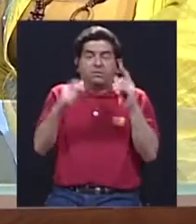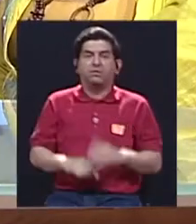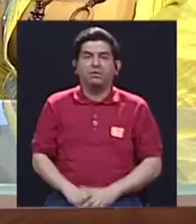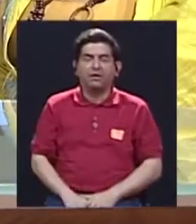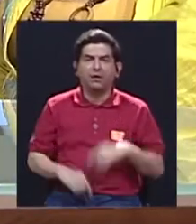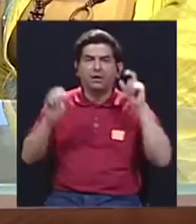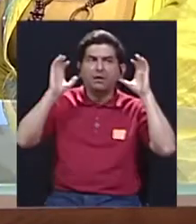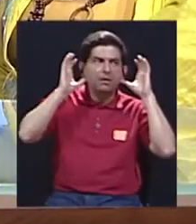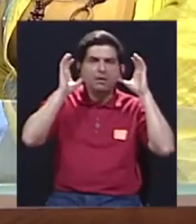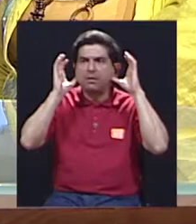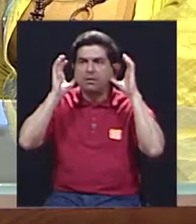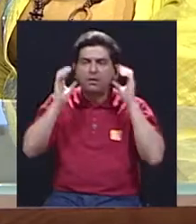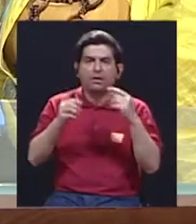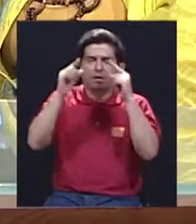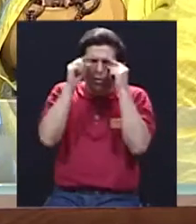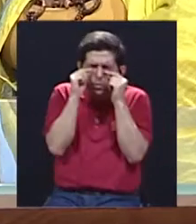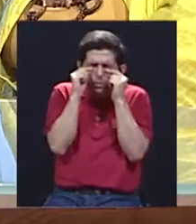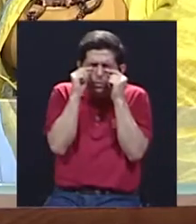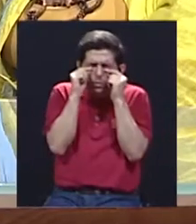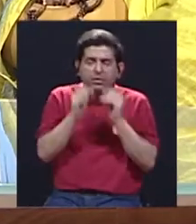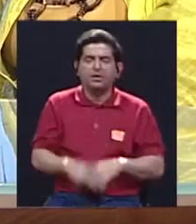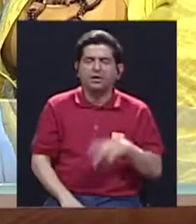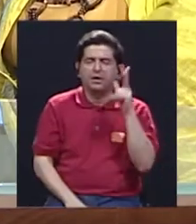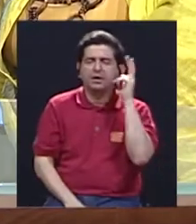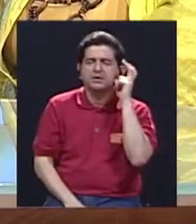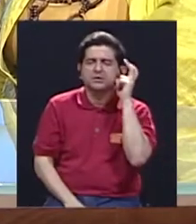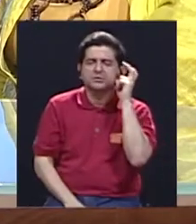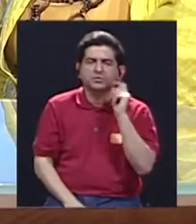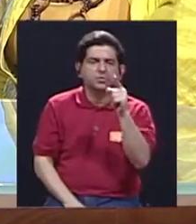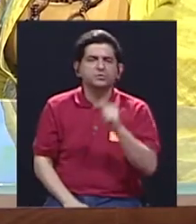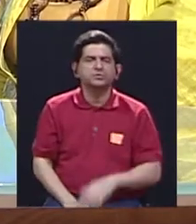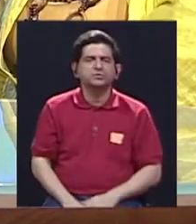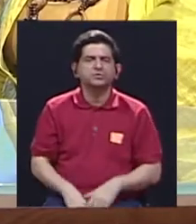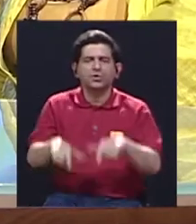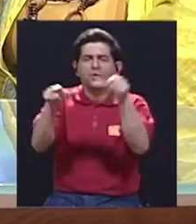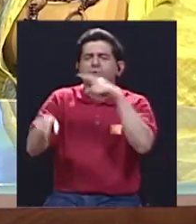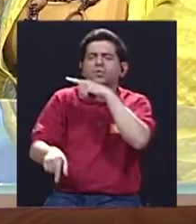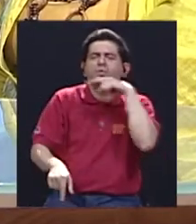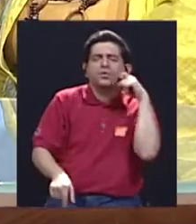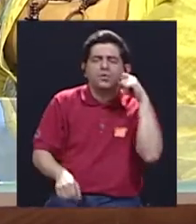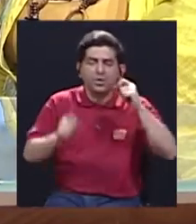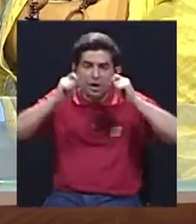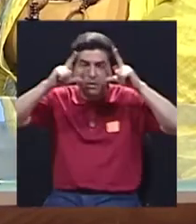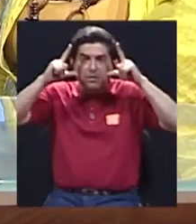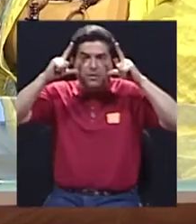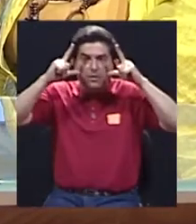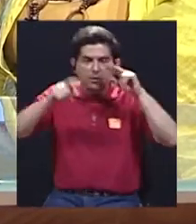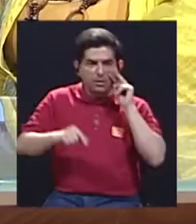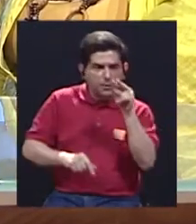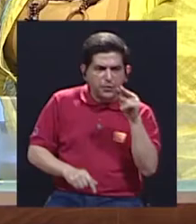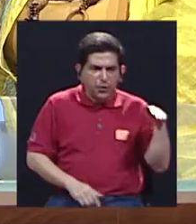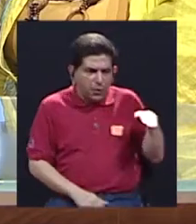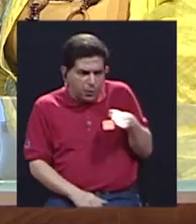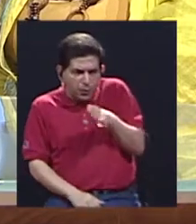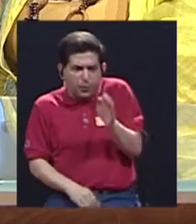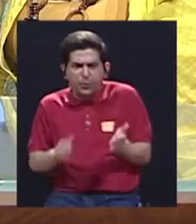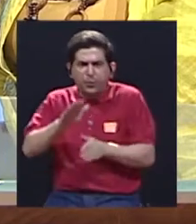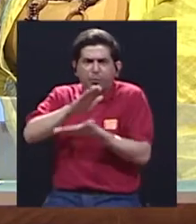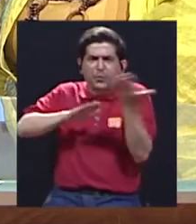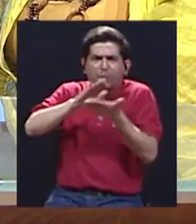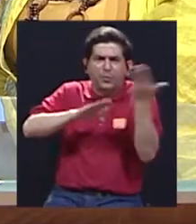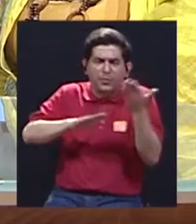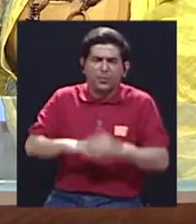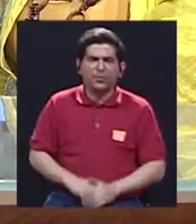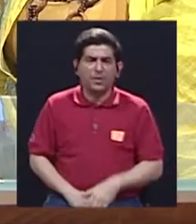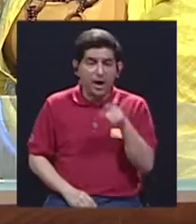abiertos y los ojos cerrados y escuchó el sonido del desierto y al abrir los ojos vio que la serpiente huía y